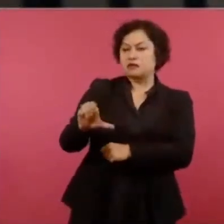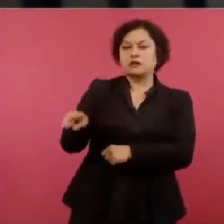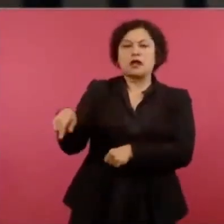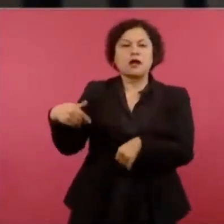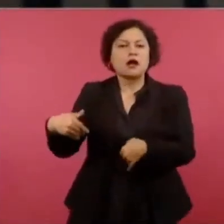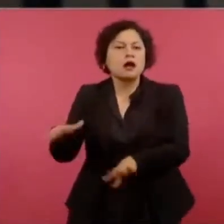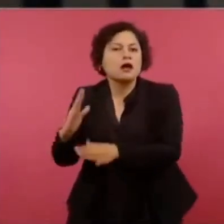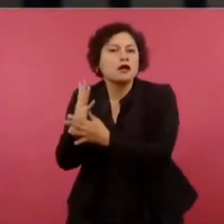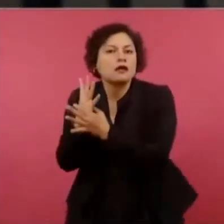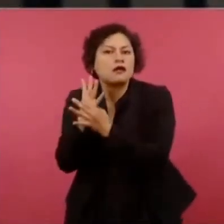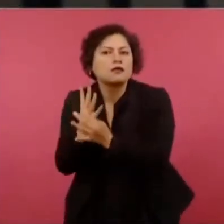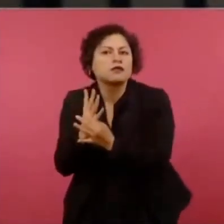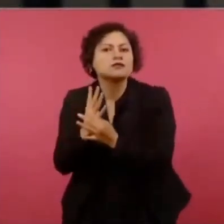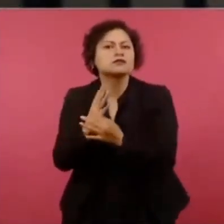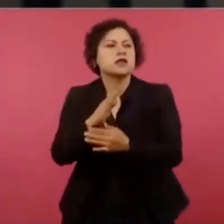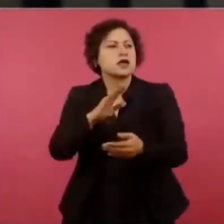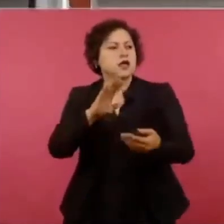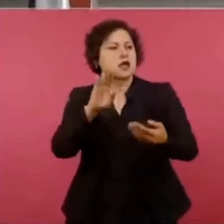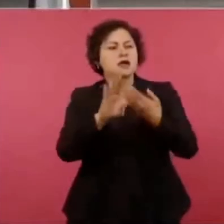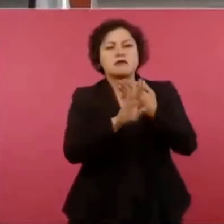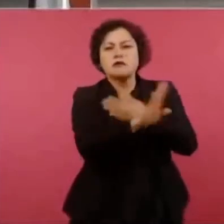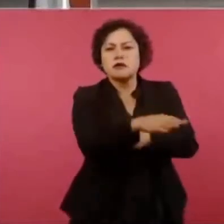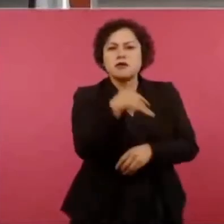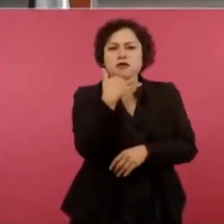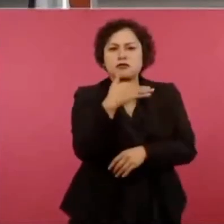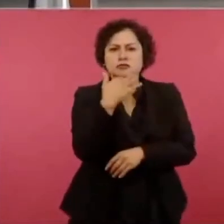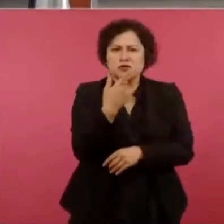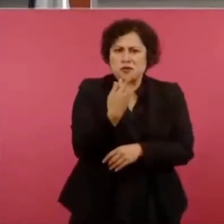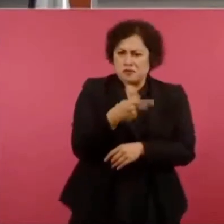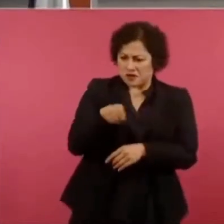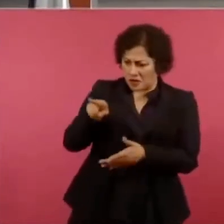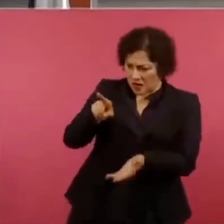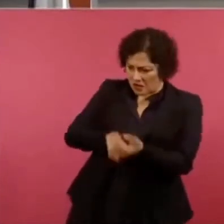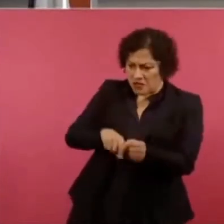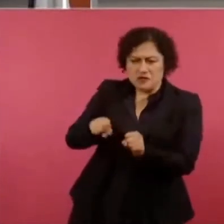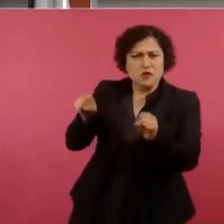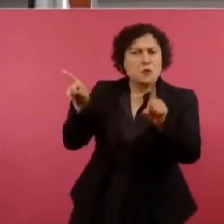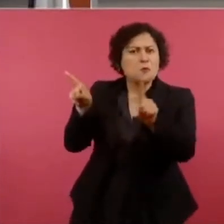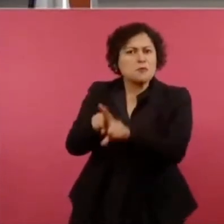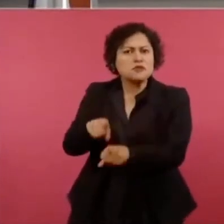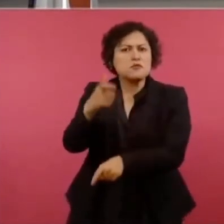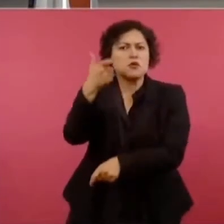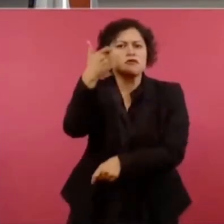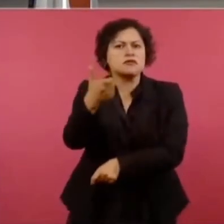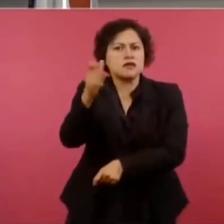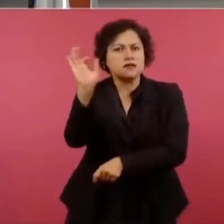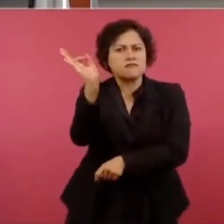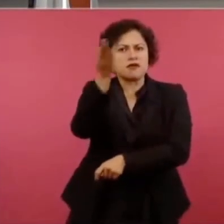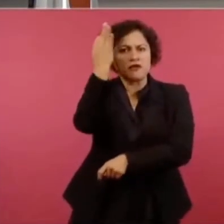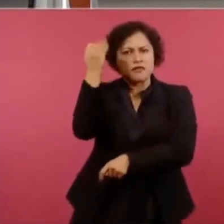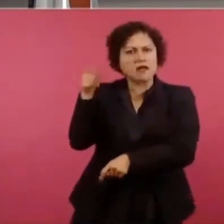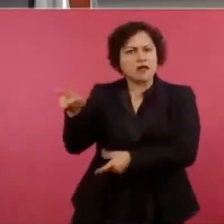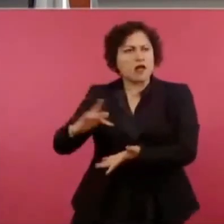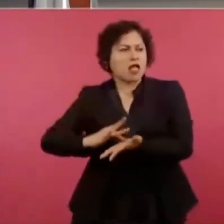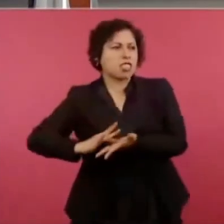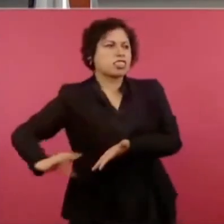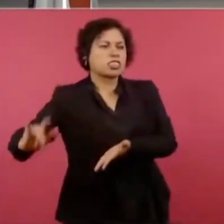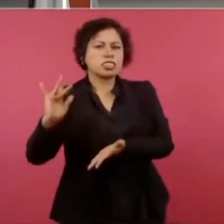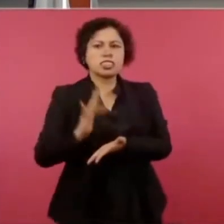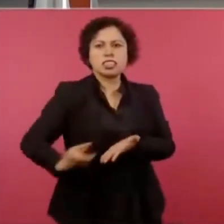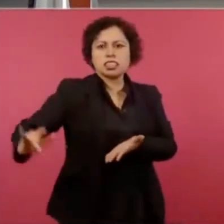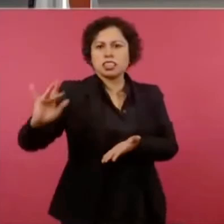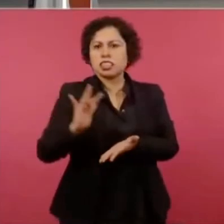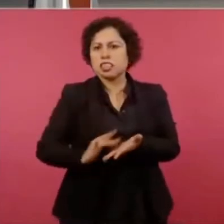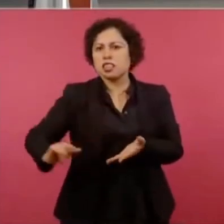corrupción y que en realidad vive del presupuesto público también, porque son transferencias beneficiarias. En realidad, las donaciones que